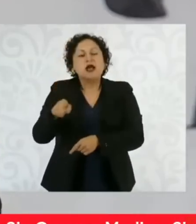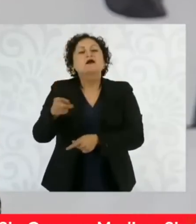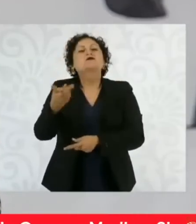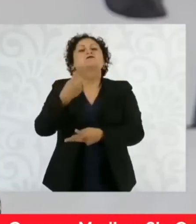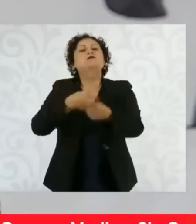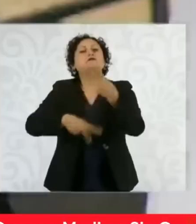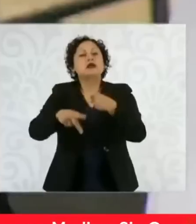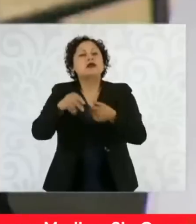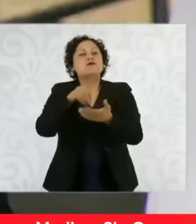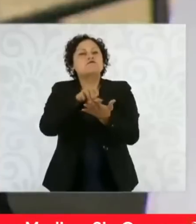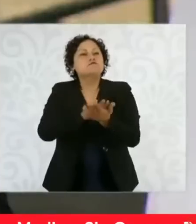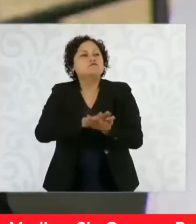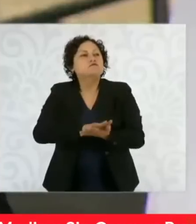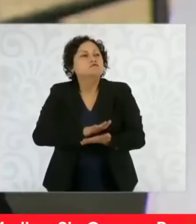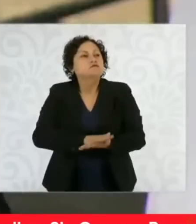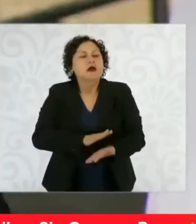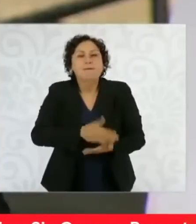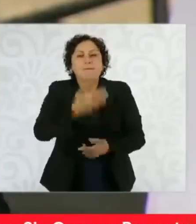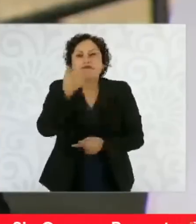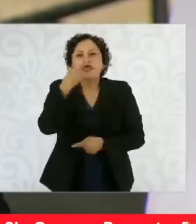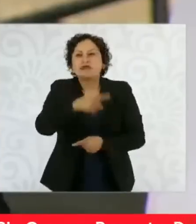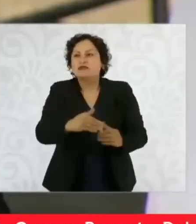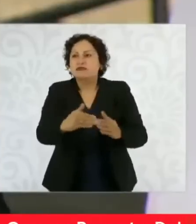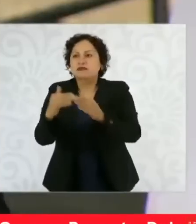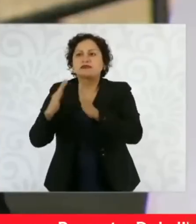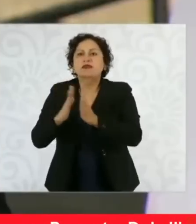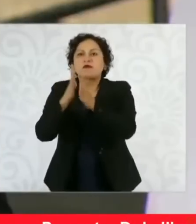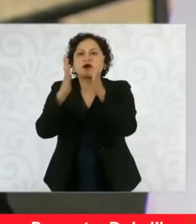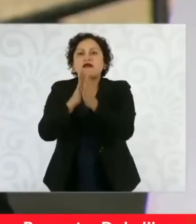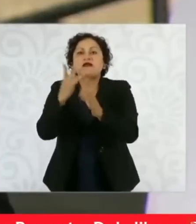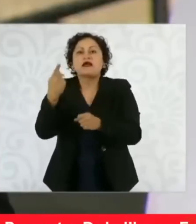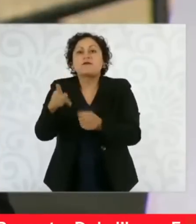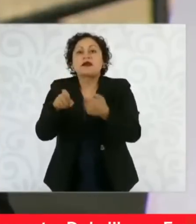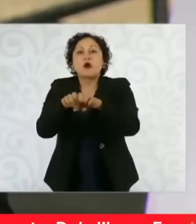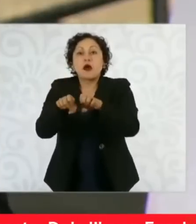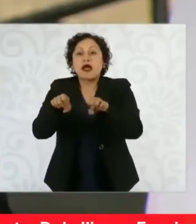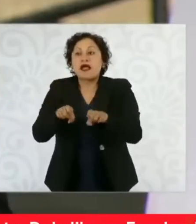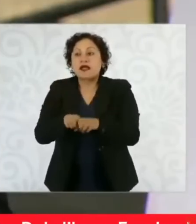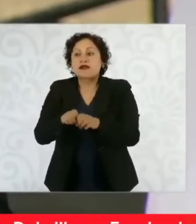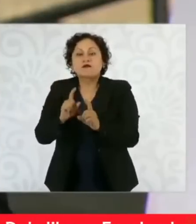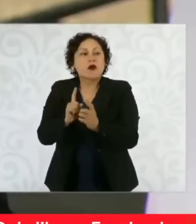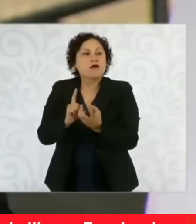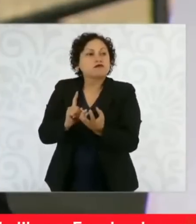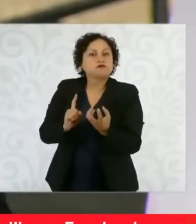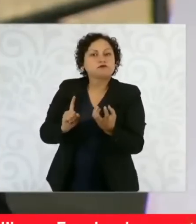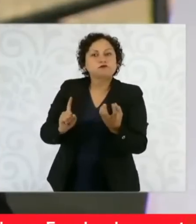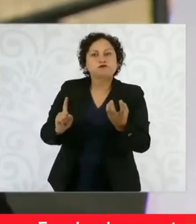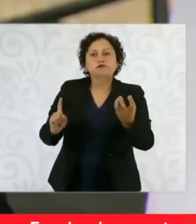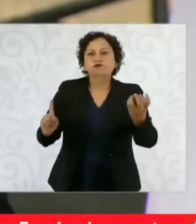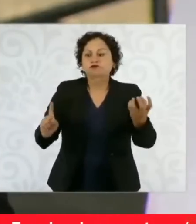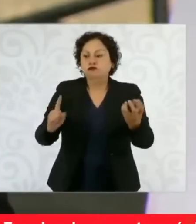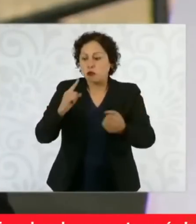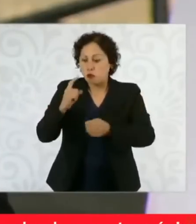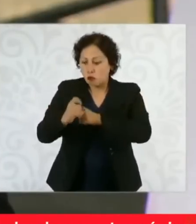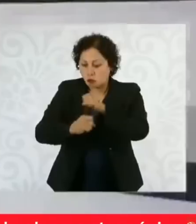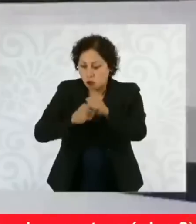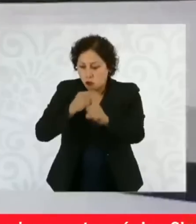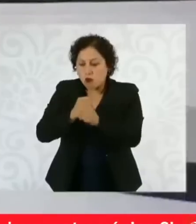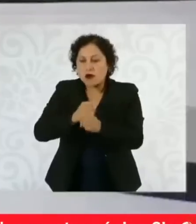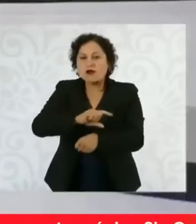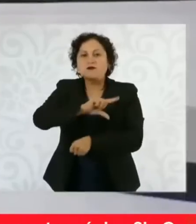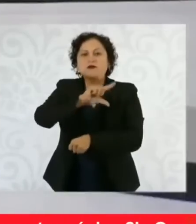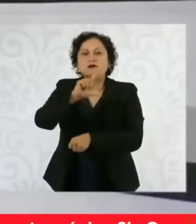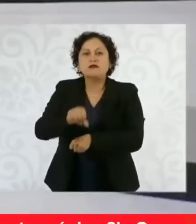de sus aliados populares, que le dieron el triunfo. Y poco más de un año después, es derrocado